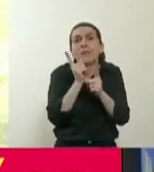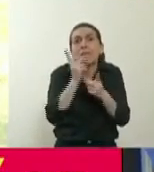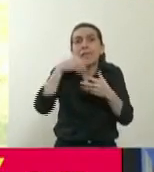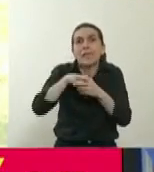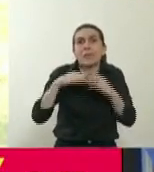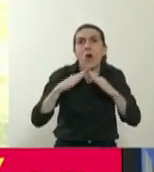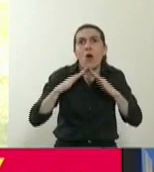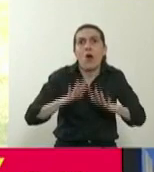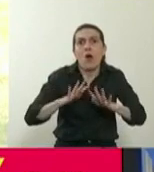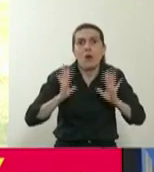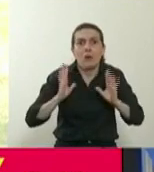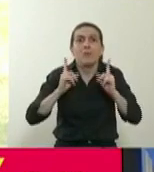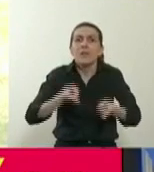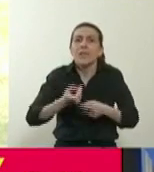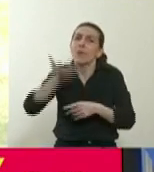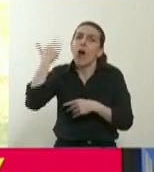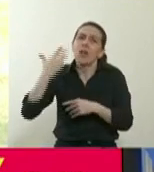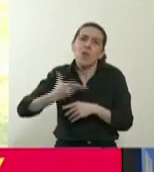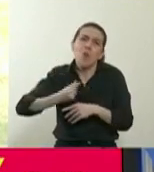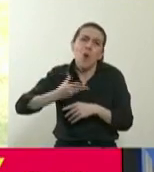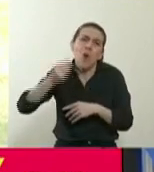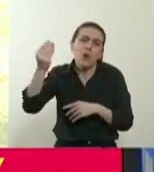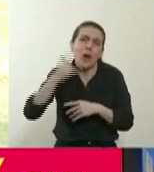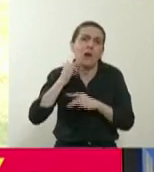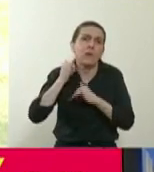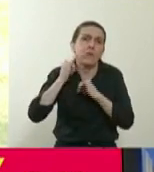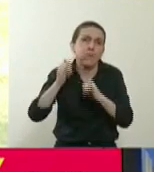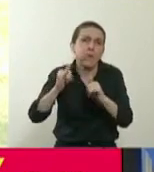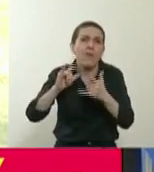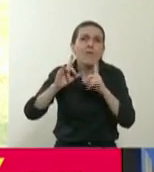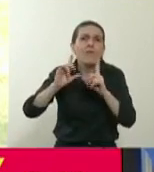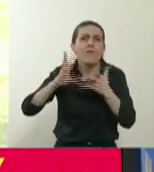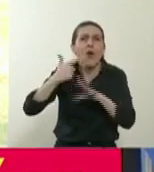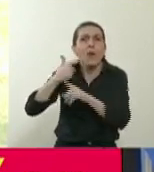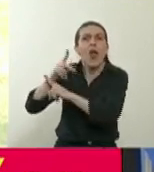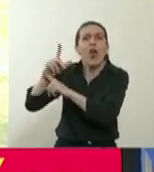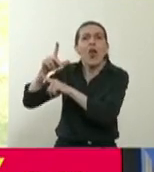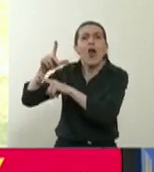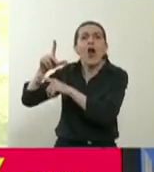Como muchas veces he repetido, siguiendo una enseñanza del doctor Kahn,